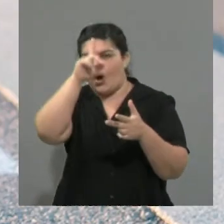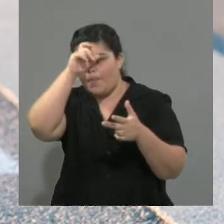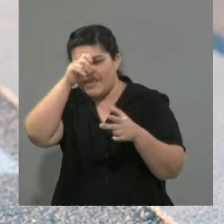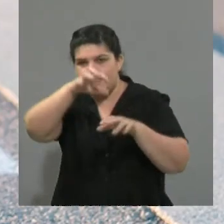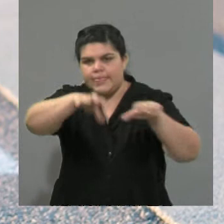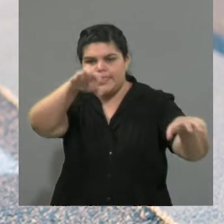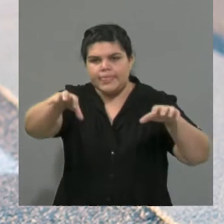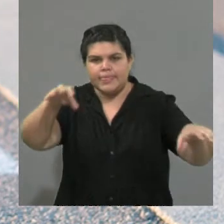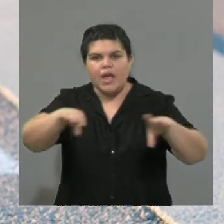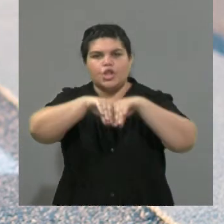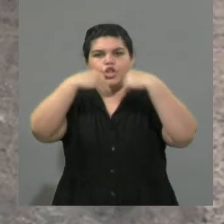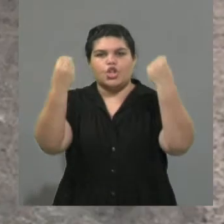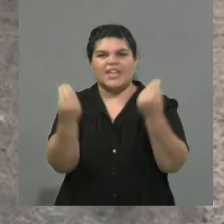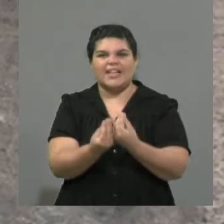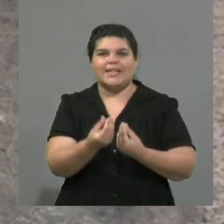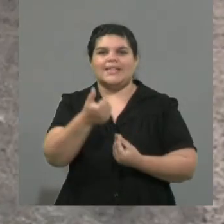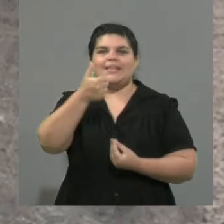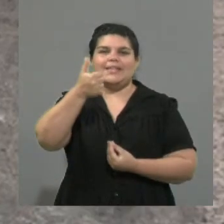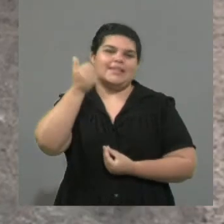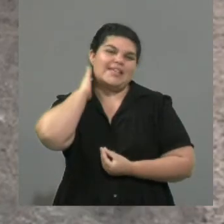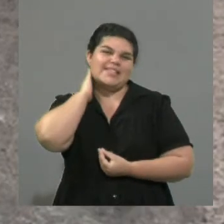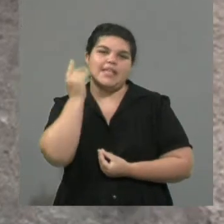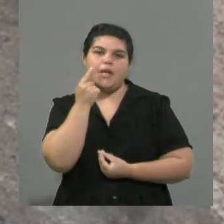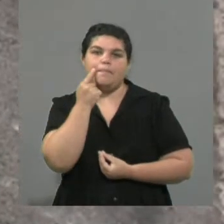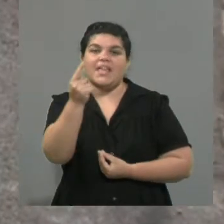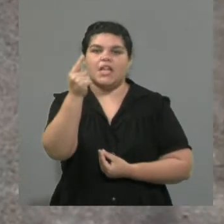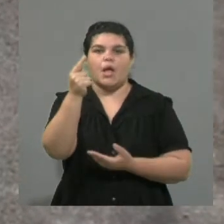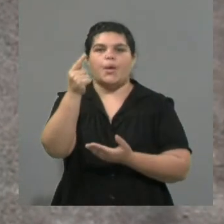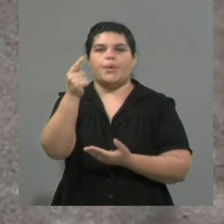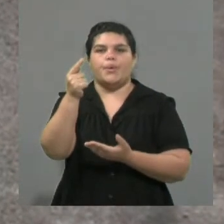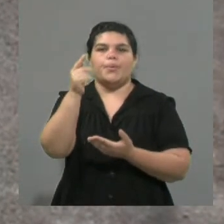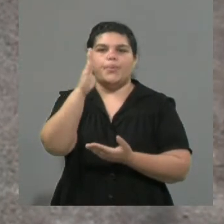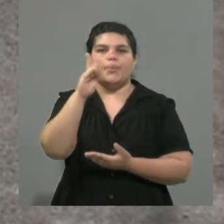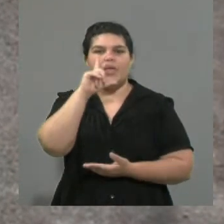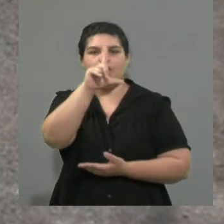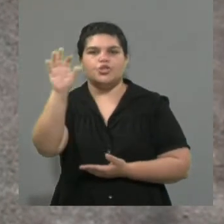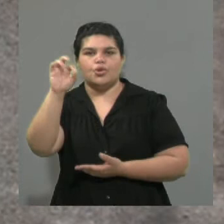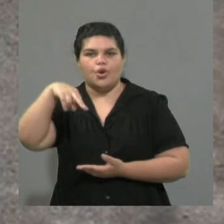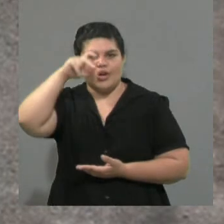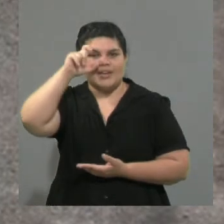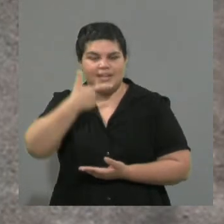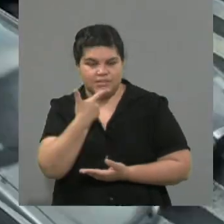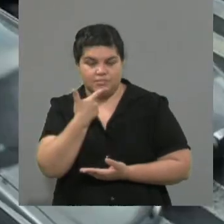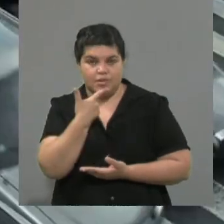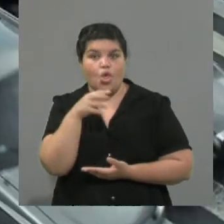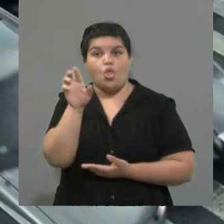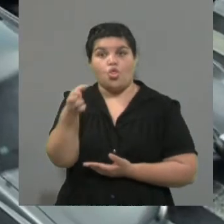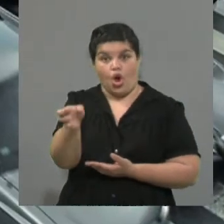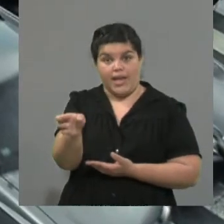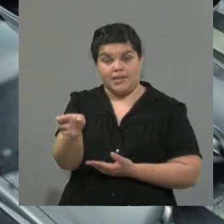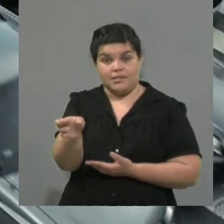son 16.000 billones de dólares. Naciones Unidas dice en su documento de este